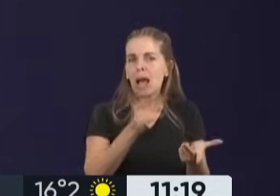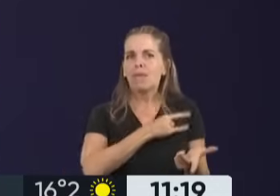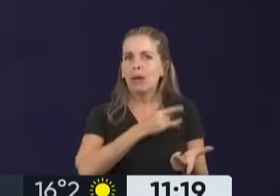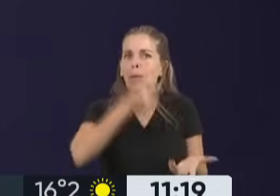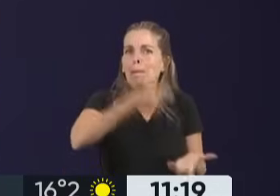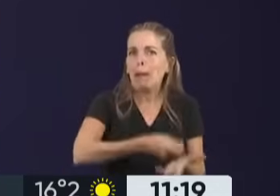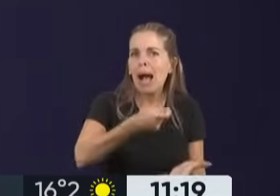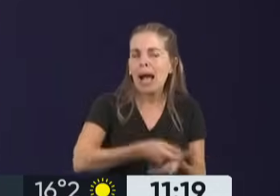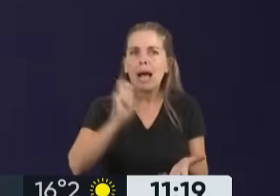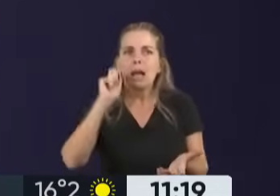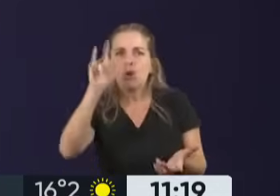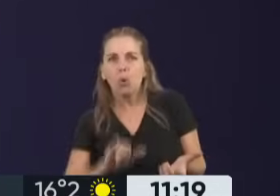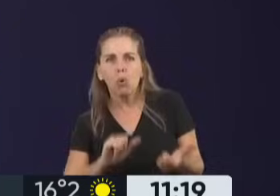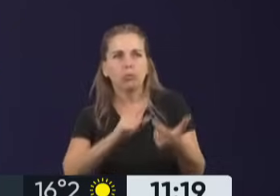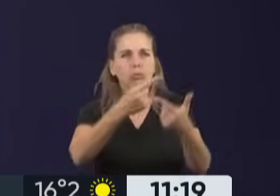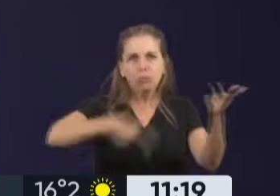y